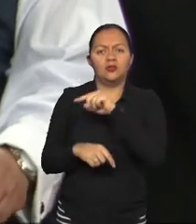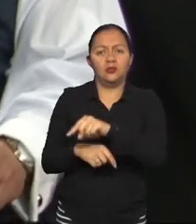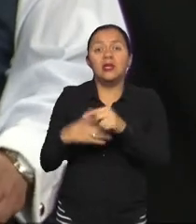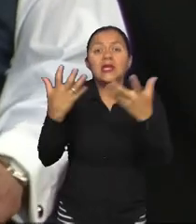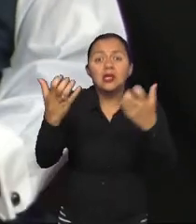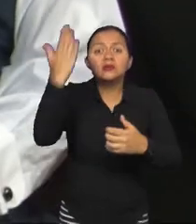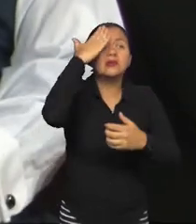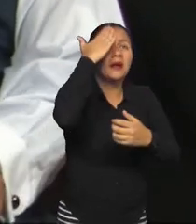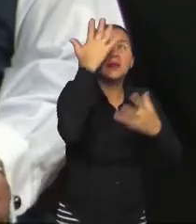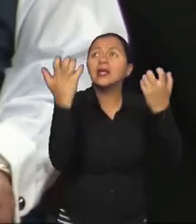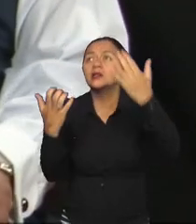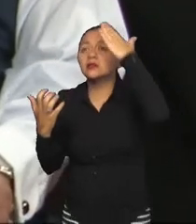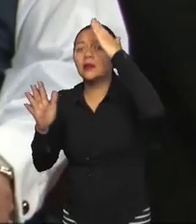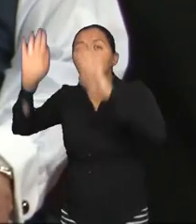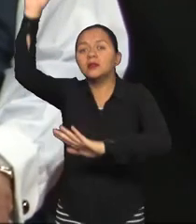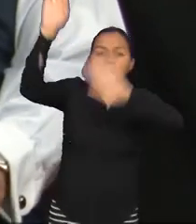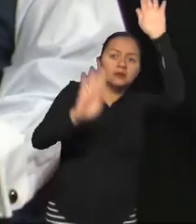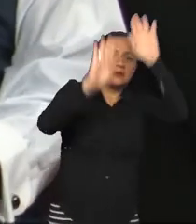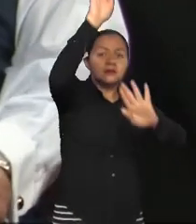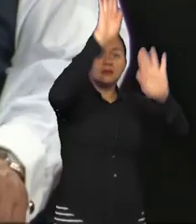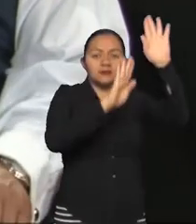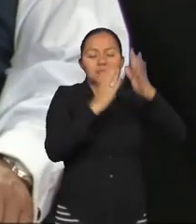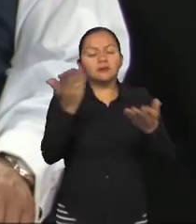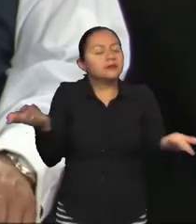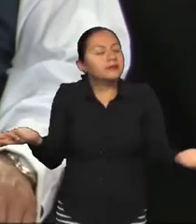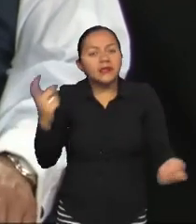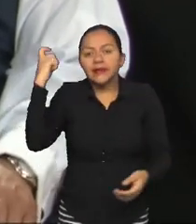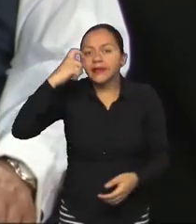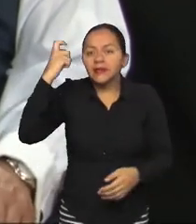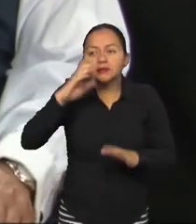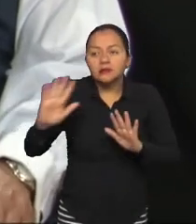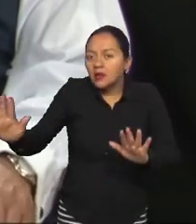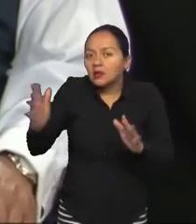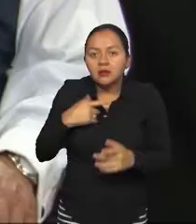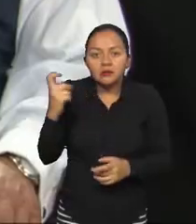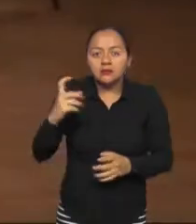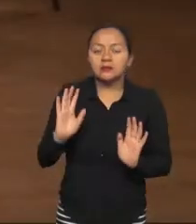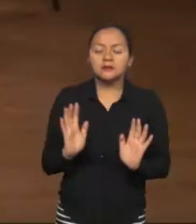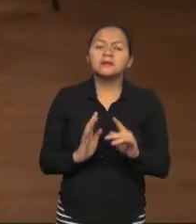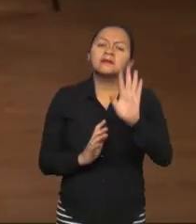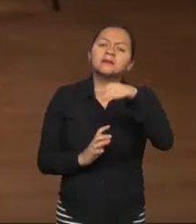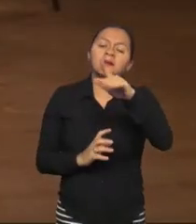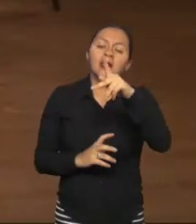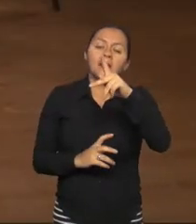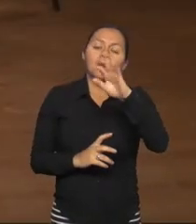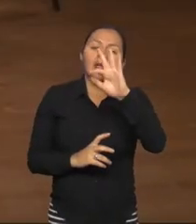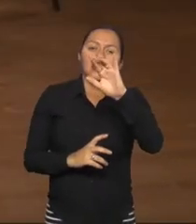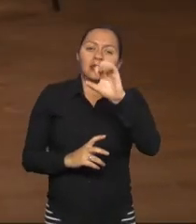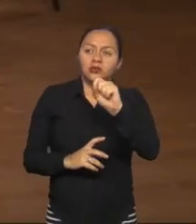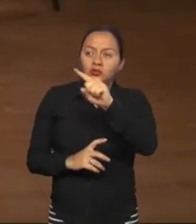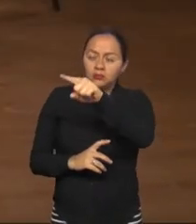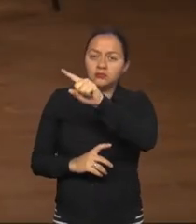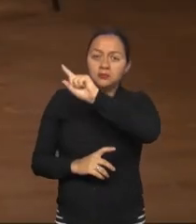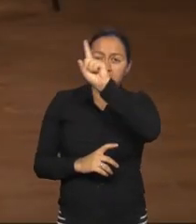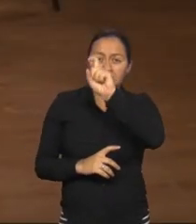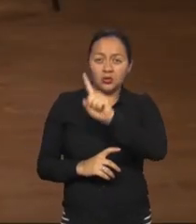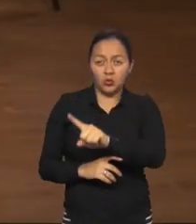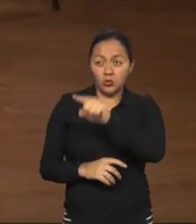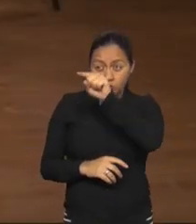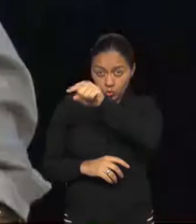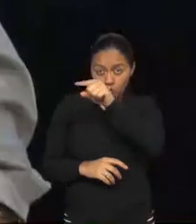cosas que les afectaba a todos, porque eran personas con necesidades comunes. Pero Patricia, es importante, Gaby, es una pregunta, ¿qué difícil